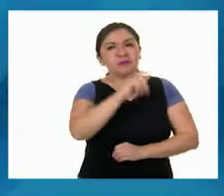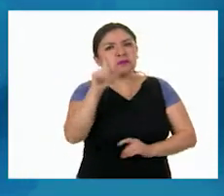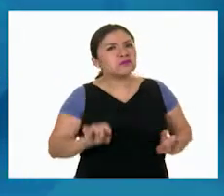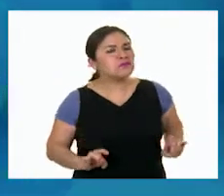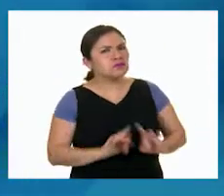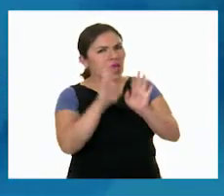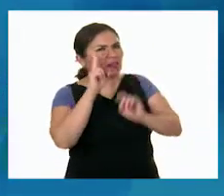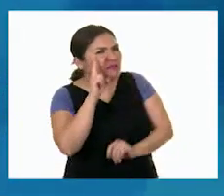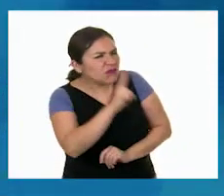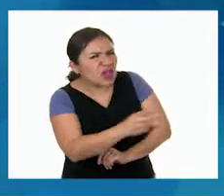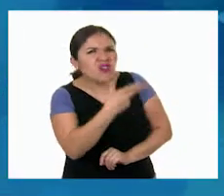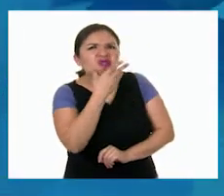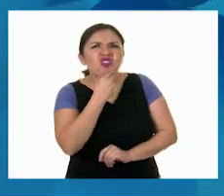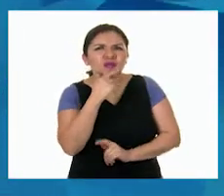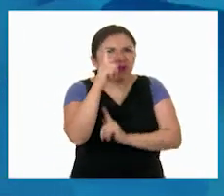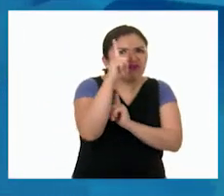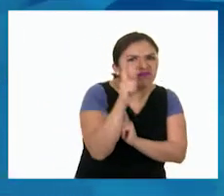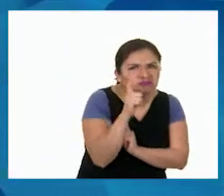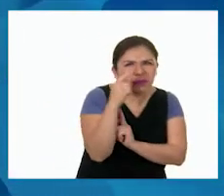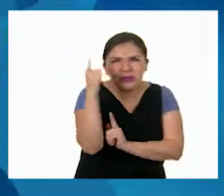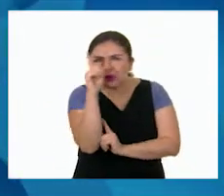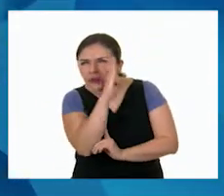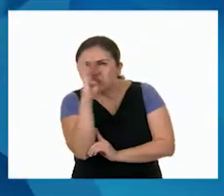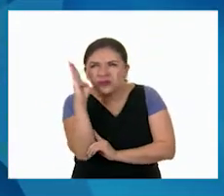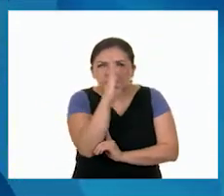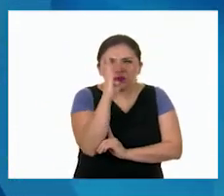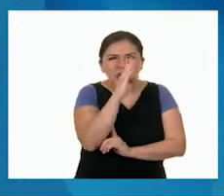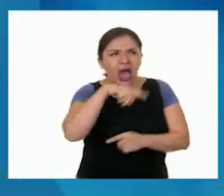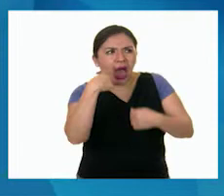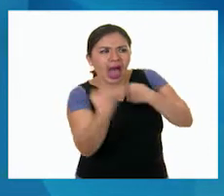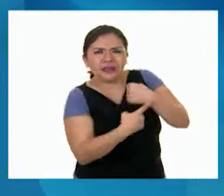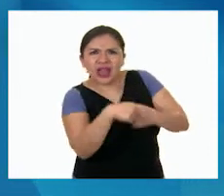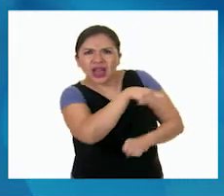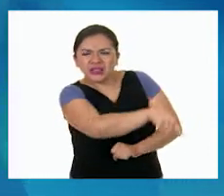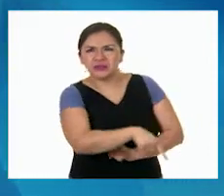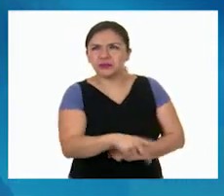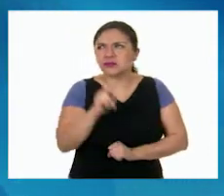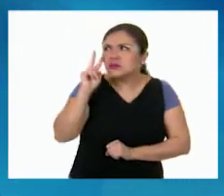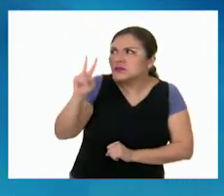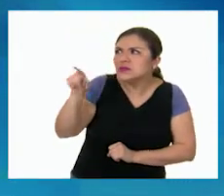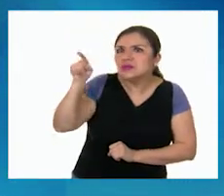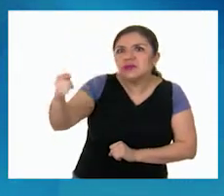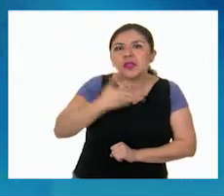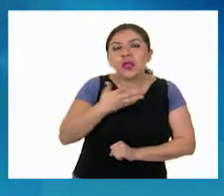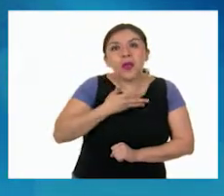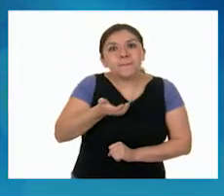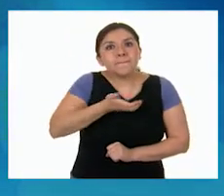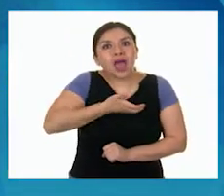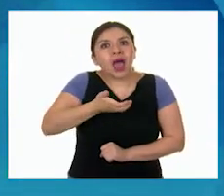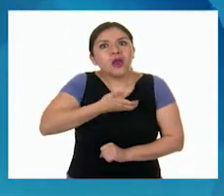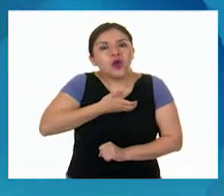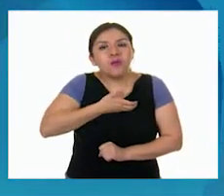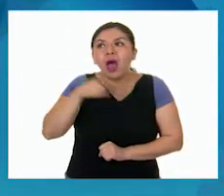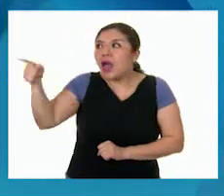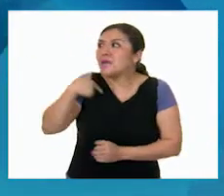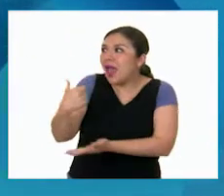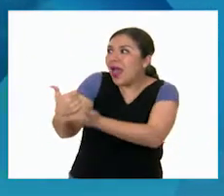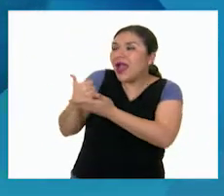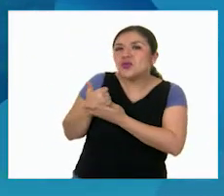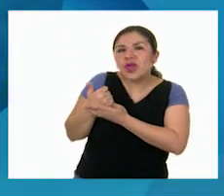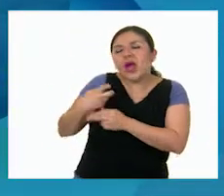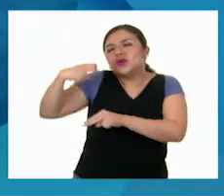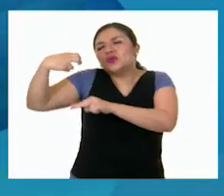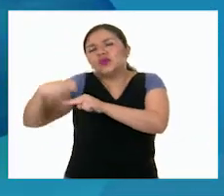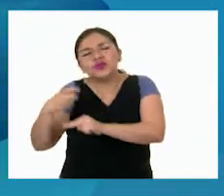pronto, vio a un cazador escondido detrás de una cerca. Vio también a la palomita blanca, su salvadora, dormida